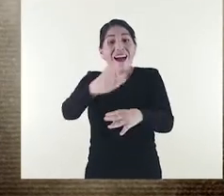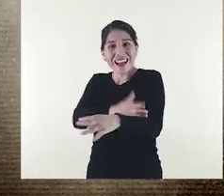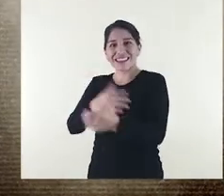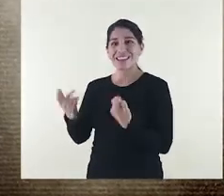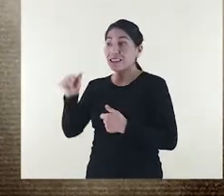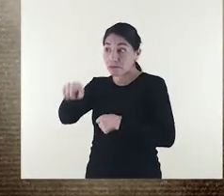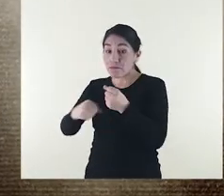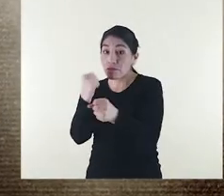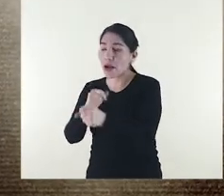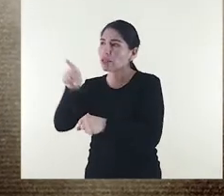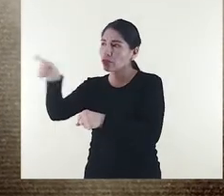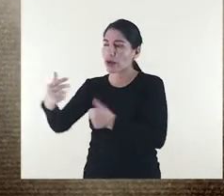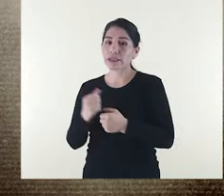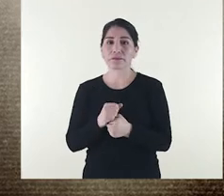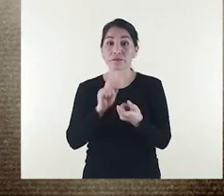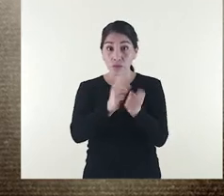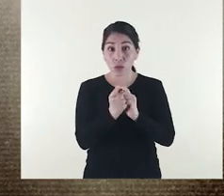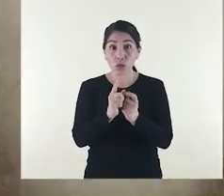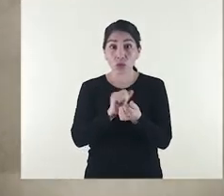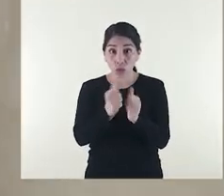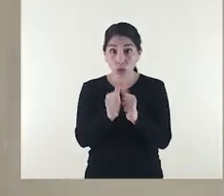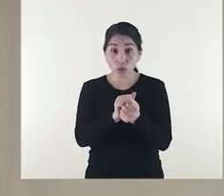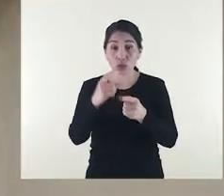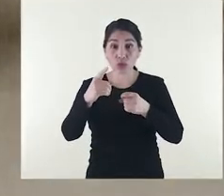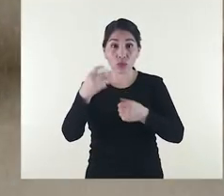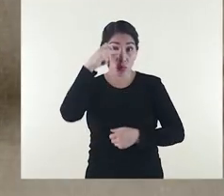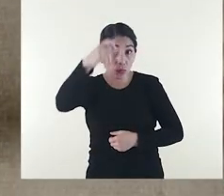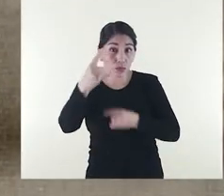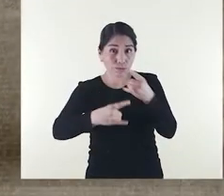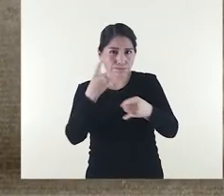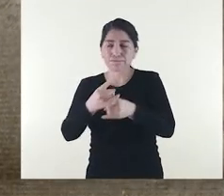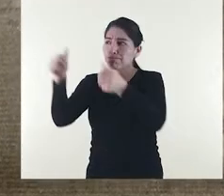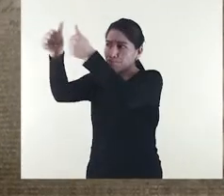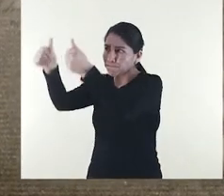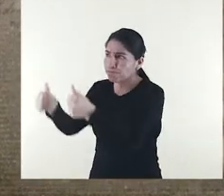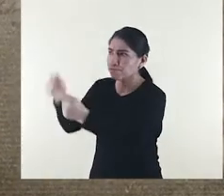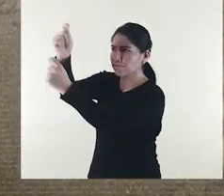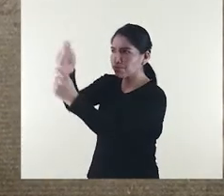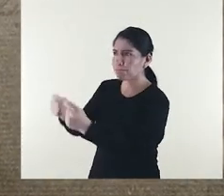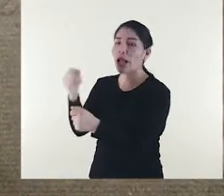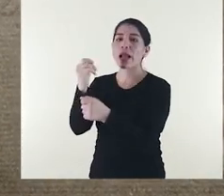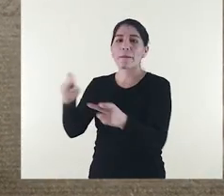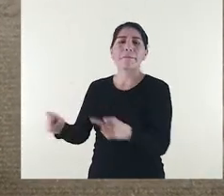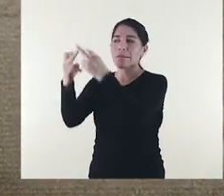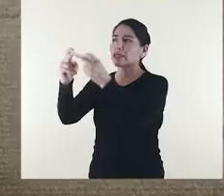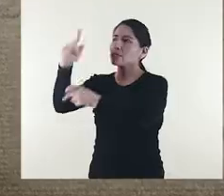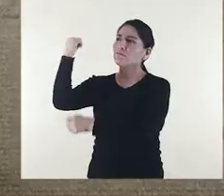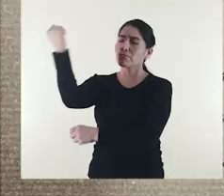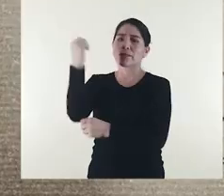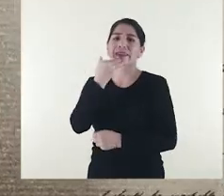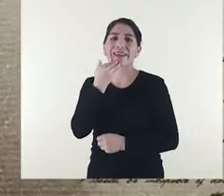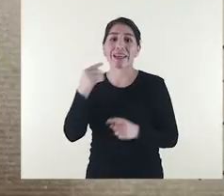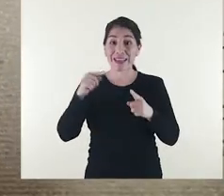que el monumento recaería, el mismo año se abre un concurso político y universal. Se exhiben las maquetas en París y resultan ganadores